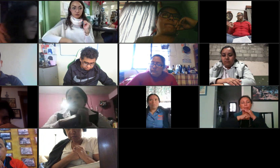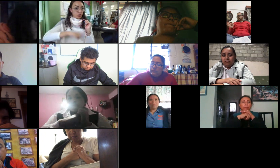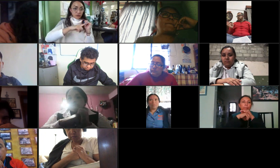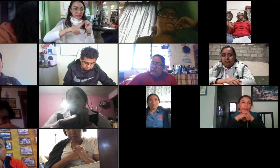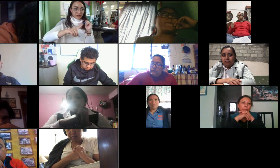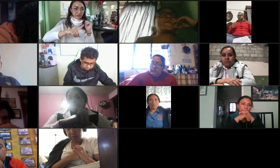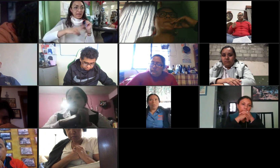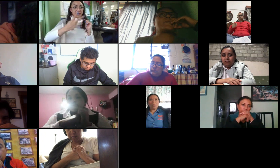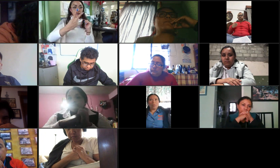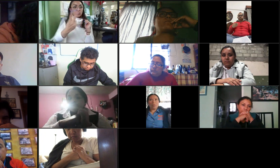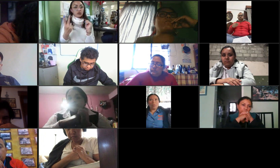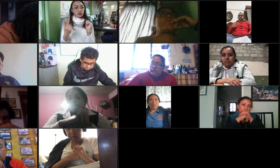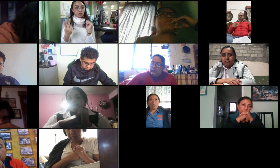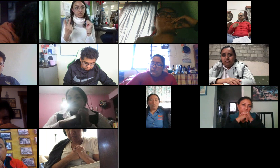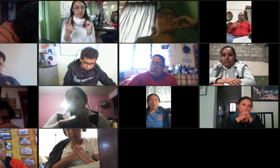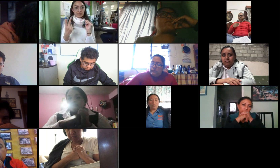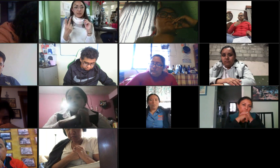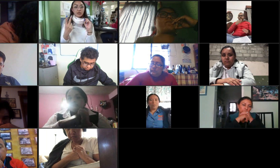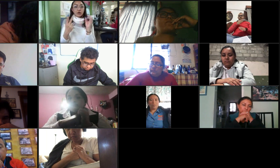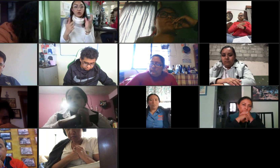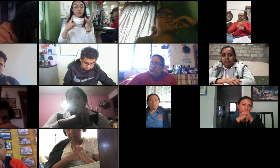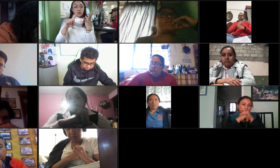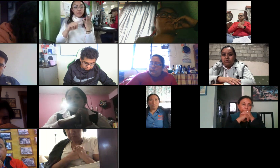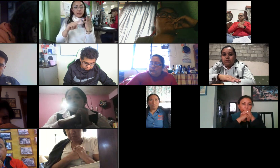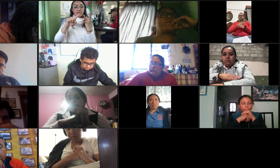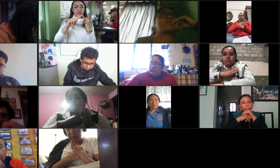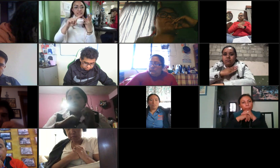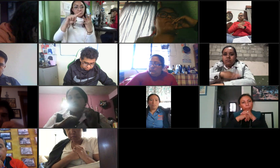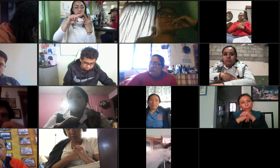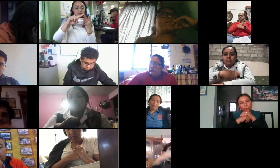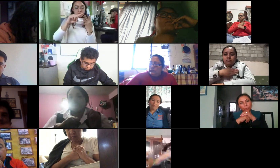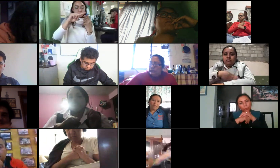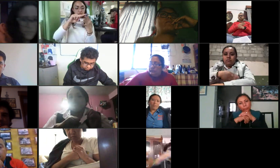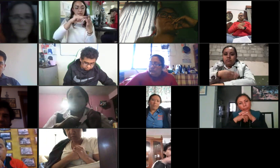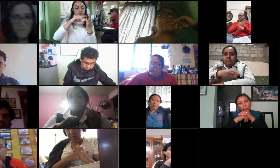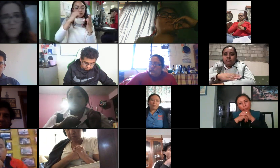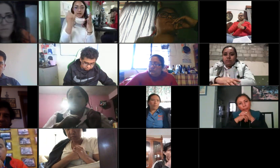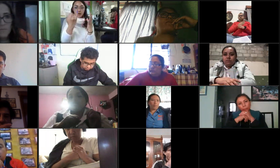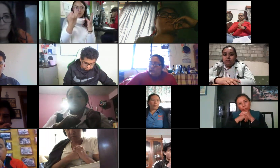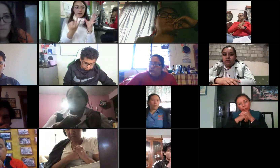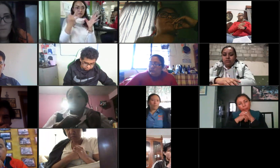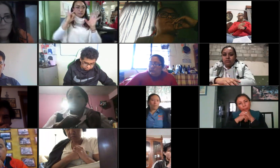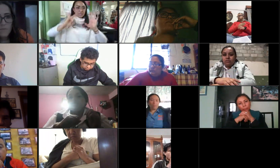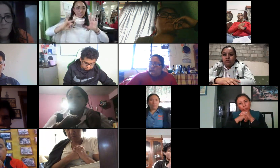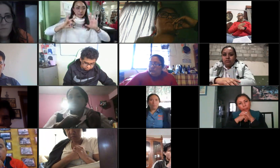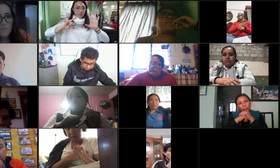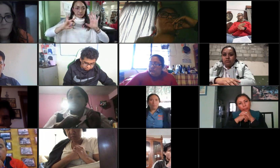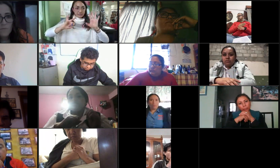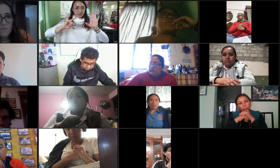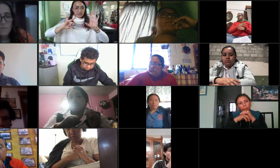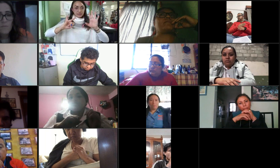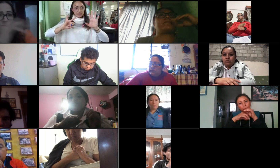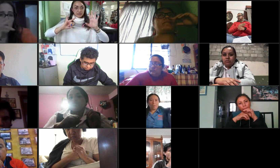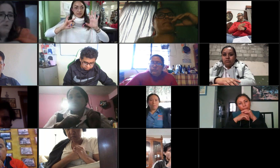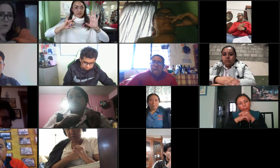al baño? Todo eso, aquí lo digo con dos señas. Ocupo, ¿me das permiso de ir al baño? 7